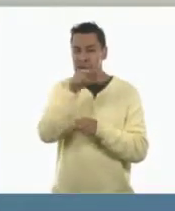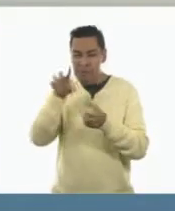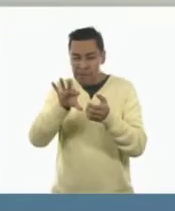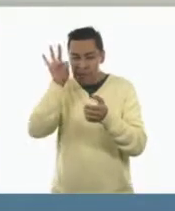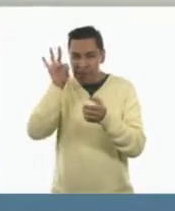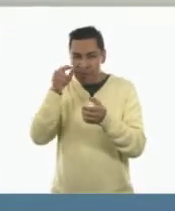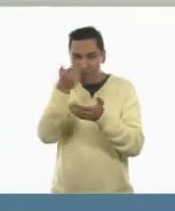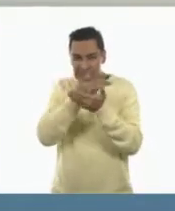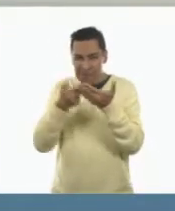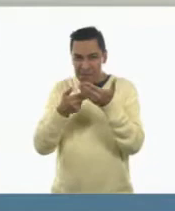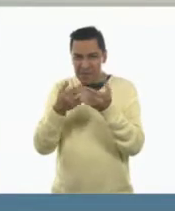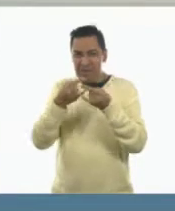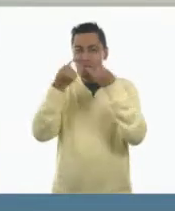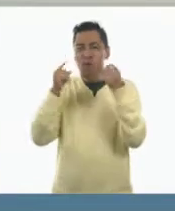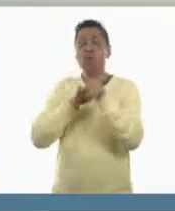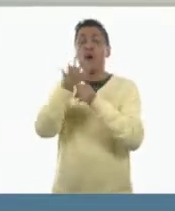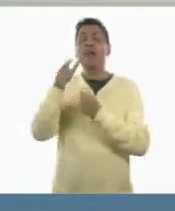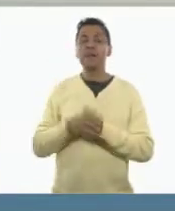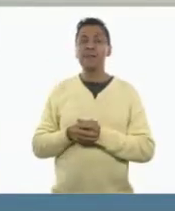el gato...